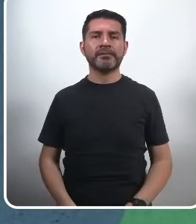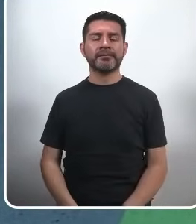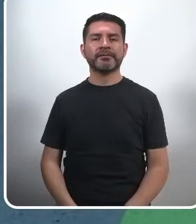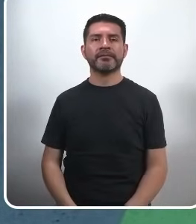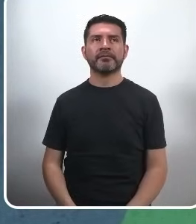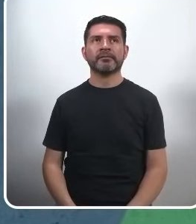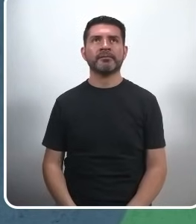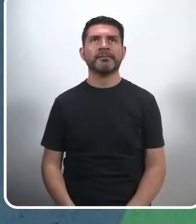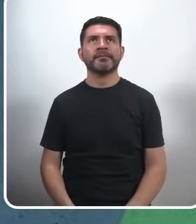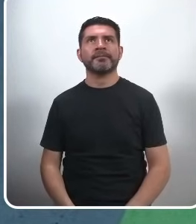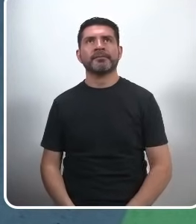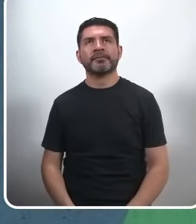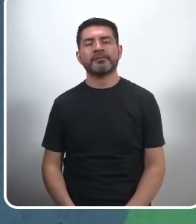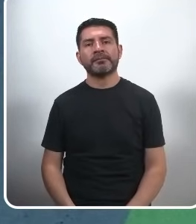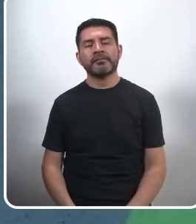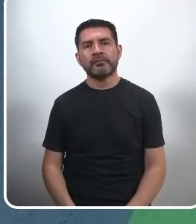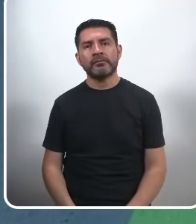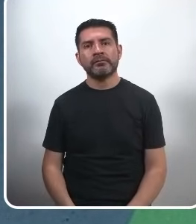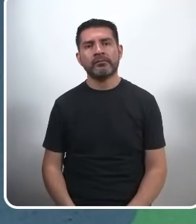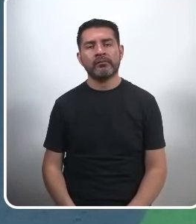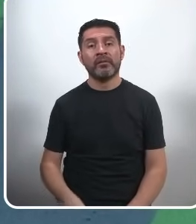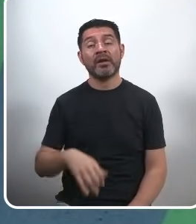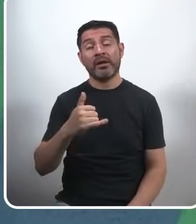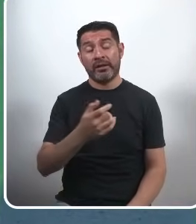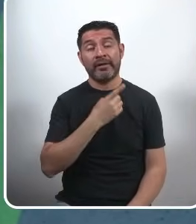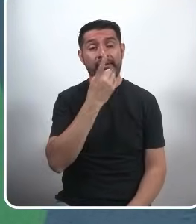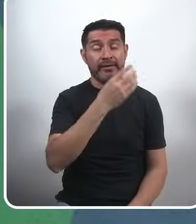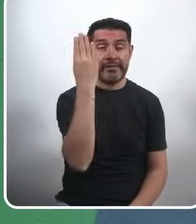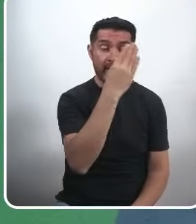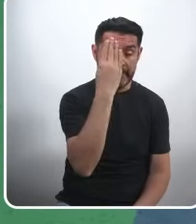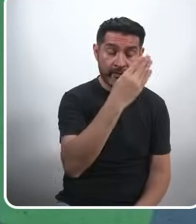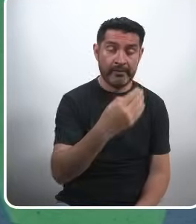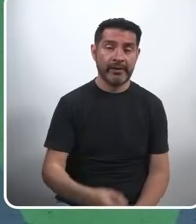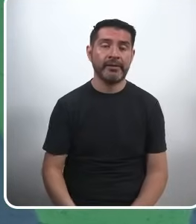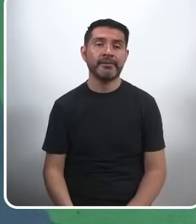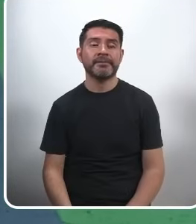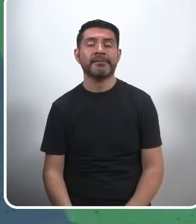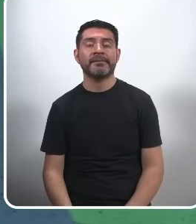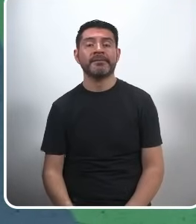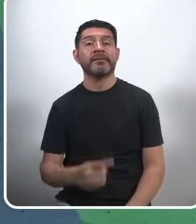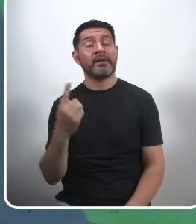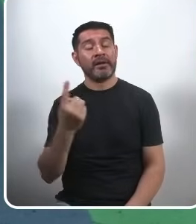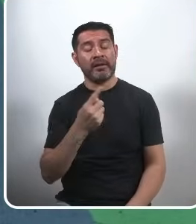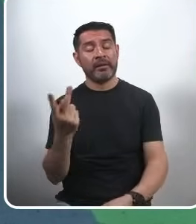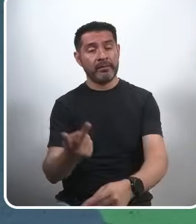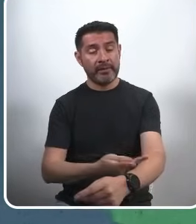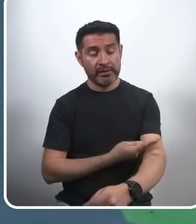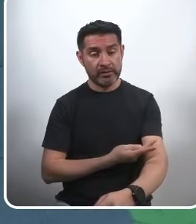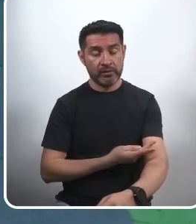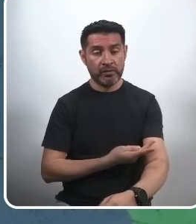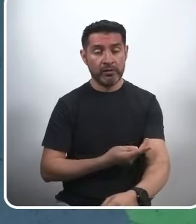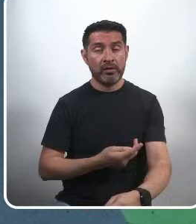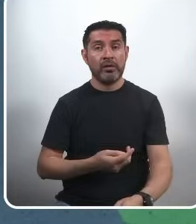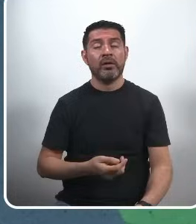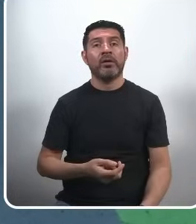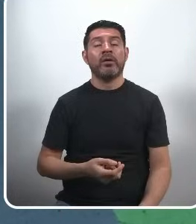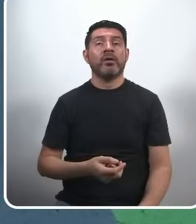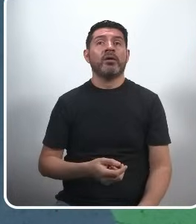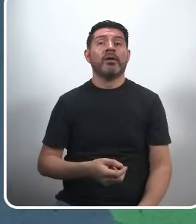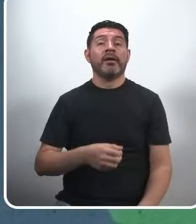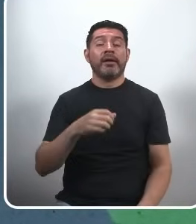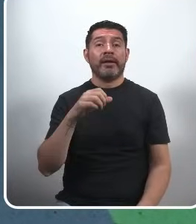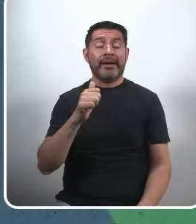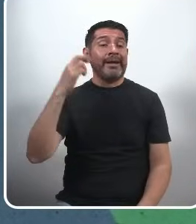Una perspectiva errónea. Y dice, tú puedes leer el verso 19, dice que estaba tan enojado con los